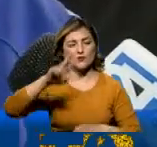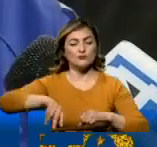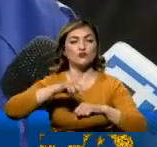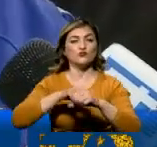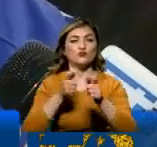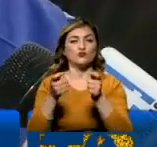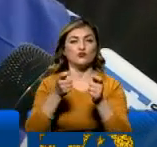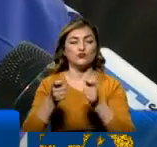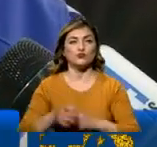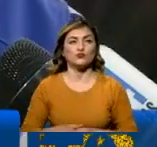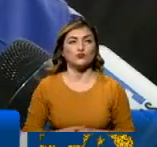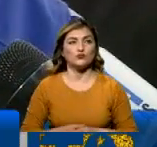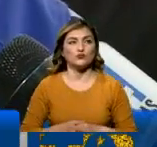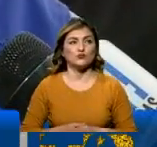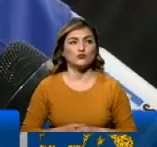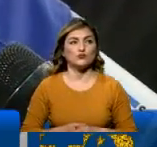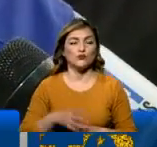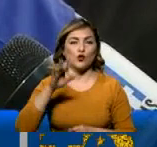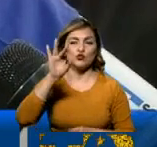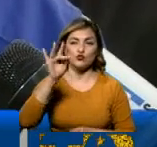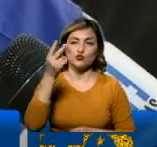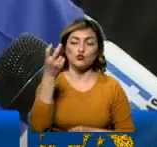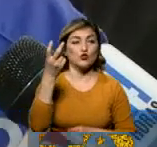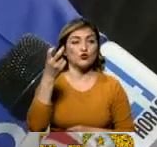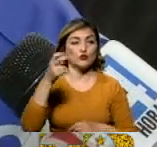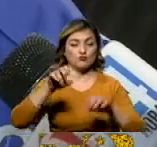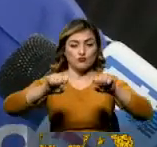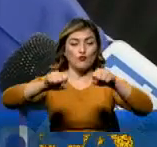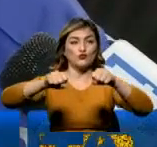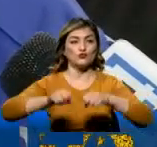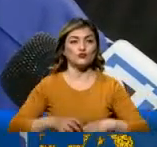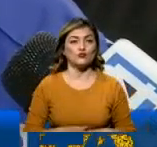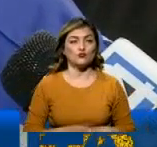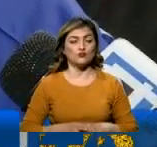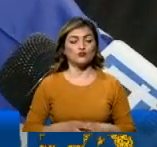Nacional aproximadamente 812 motocicletas. También tenemos